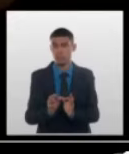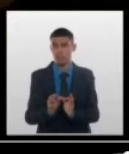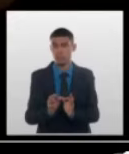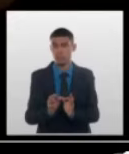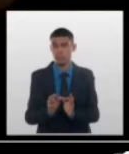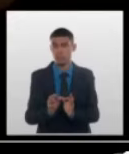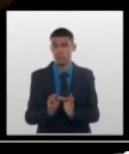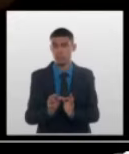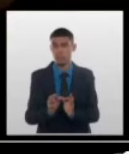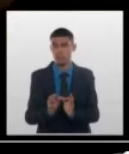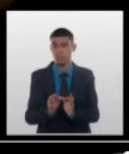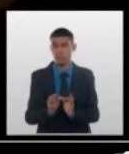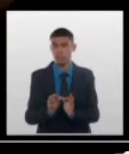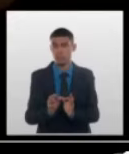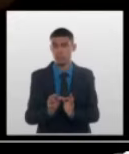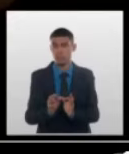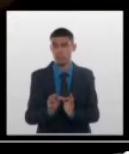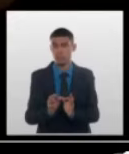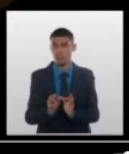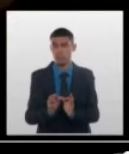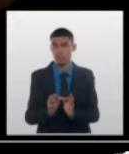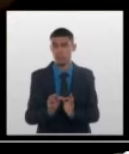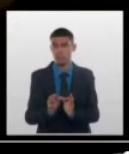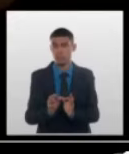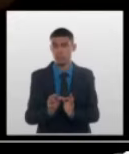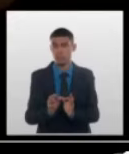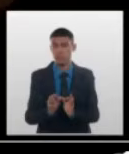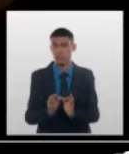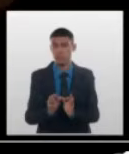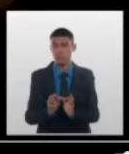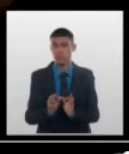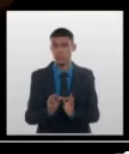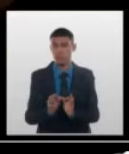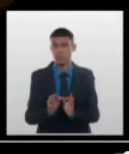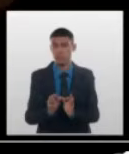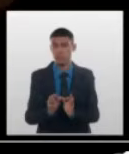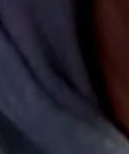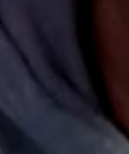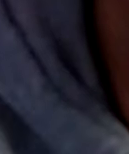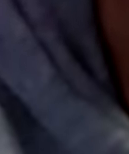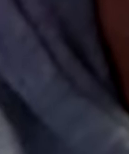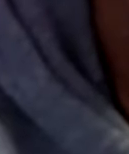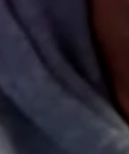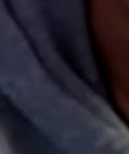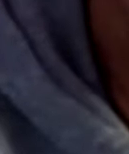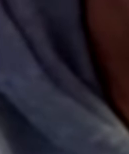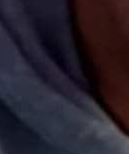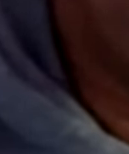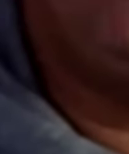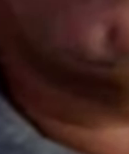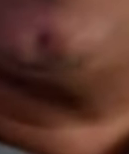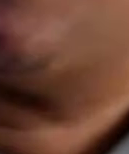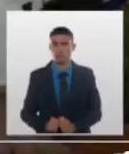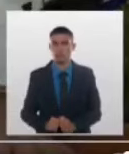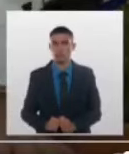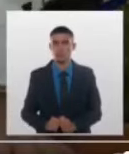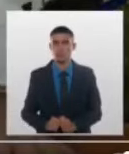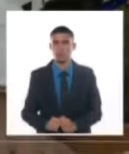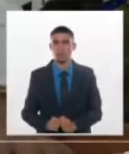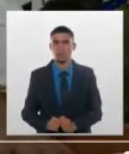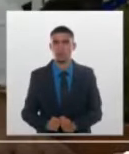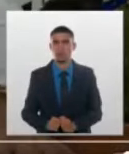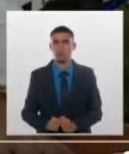Uruguay. Mira esto, mi madre. Esta leche es de Uruguay. ¿Dónde está el bloqueo? ¿Dónde está el bloqueo? No es